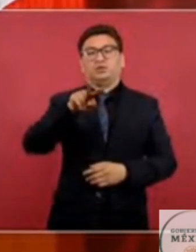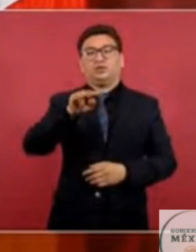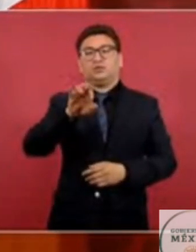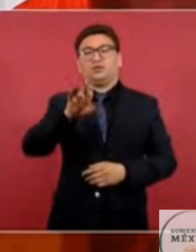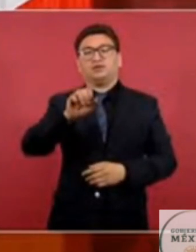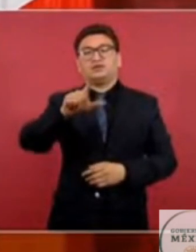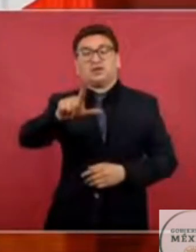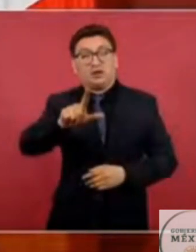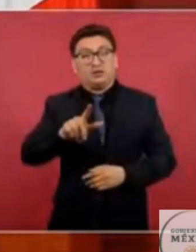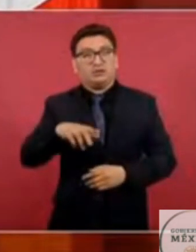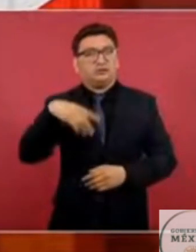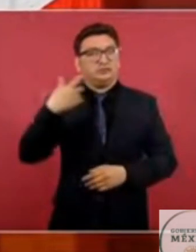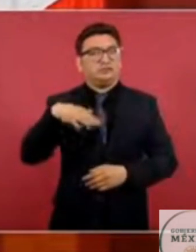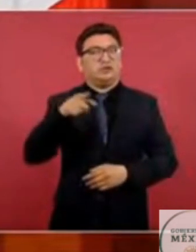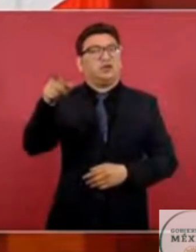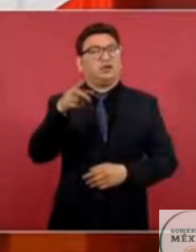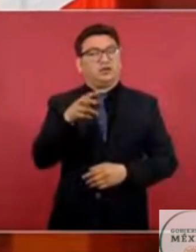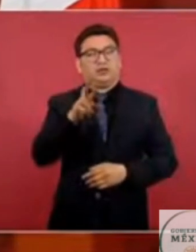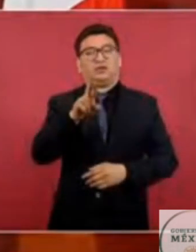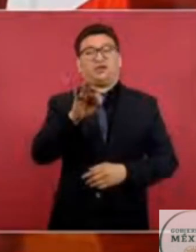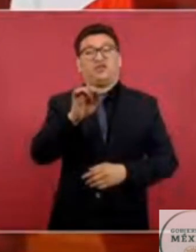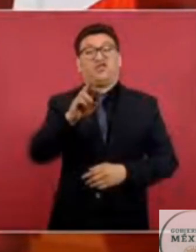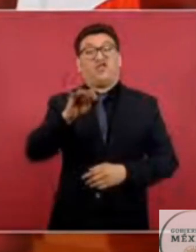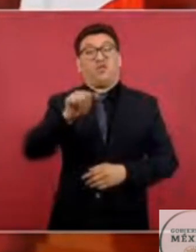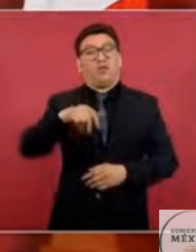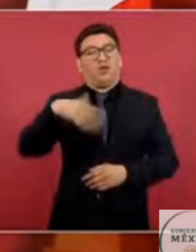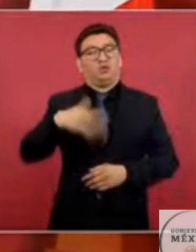Y el Reforma, ay, nanita,